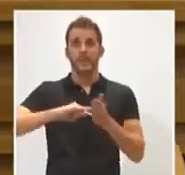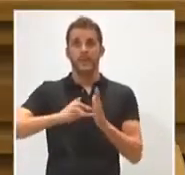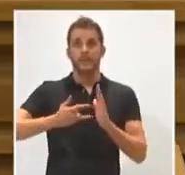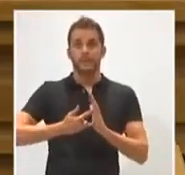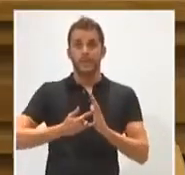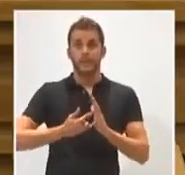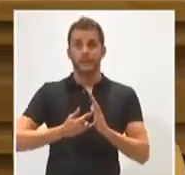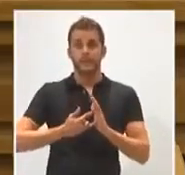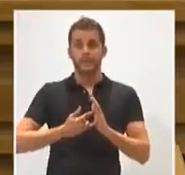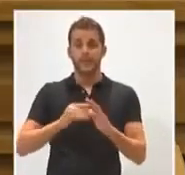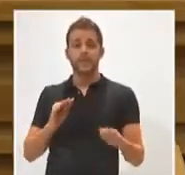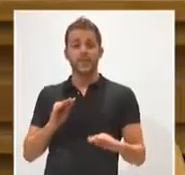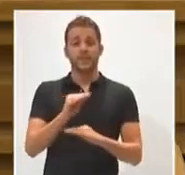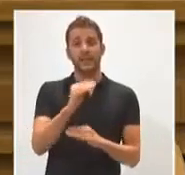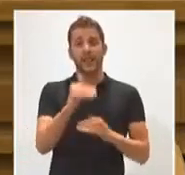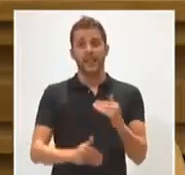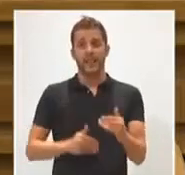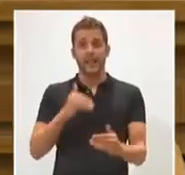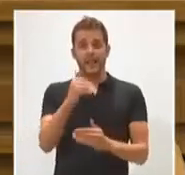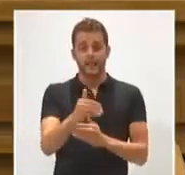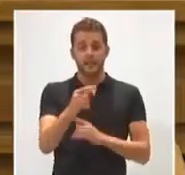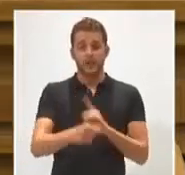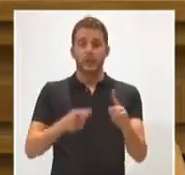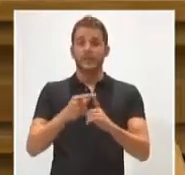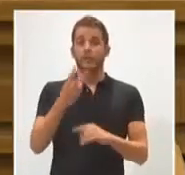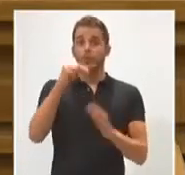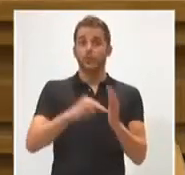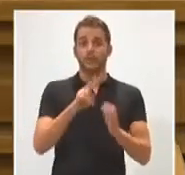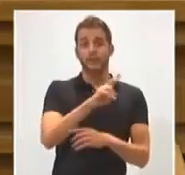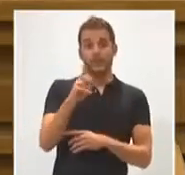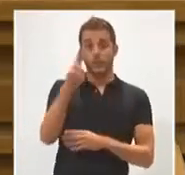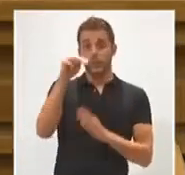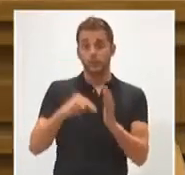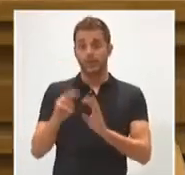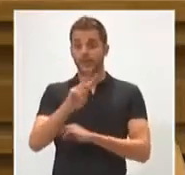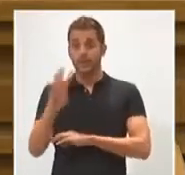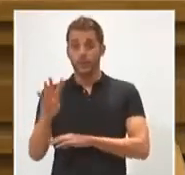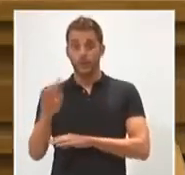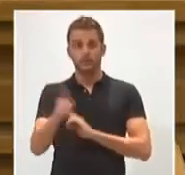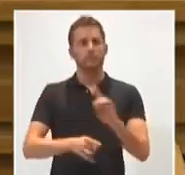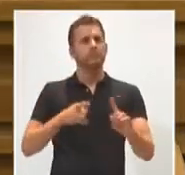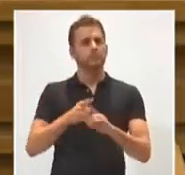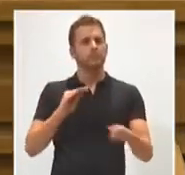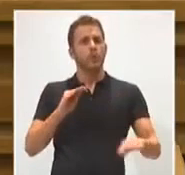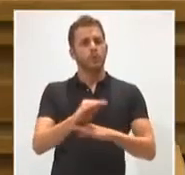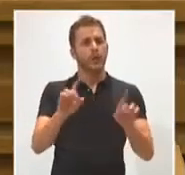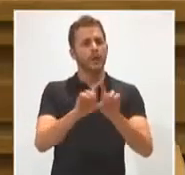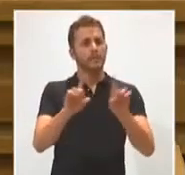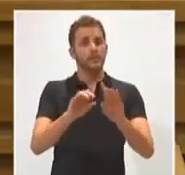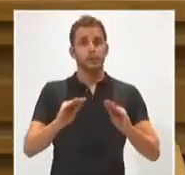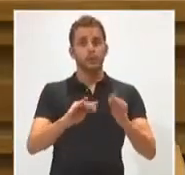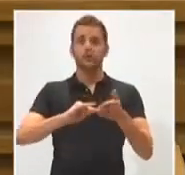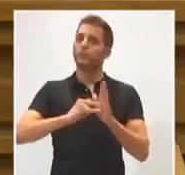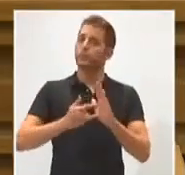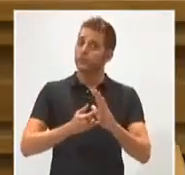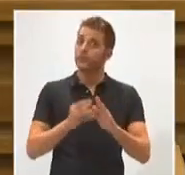el ante para el 21 24 un plan que ha dado un rendimiento extraordinario para financiar empresas en sus proyectos de inversión y que a muchos